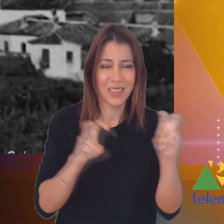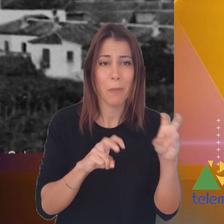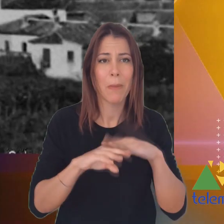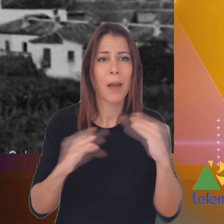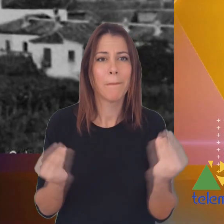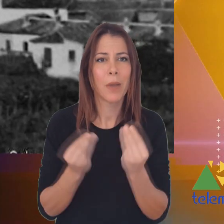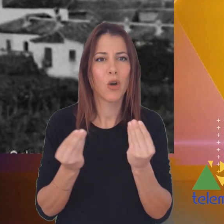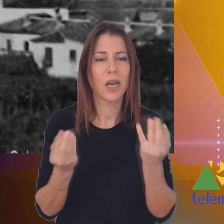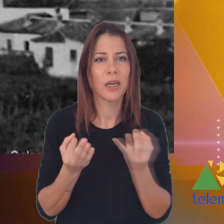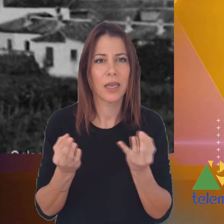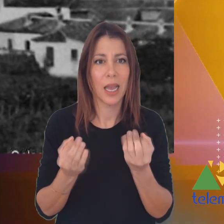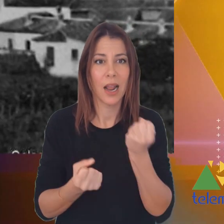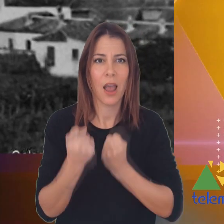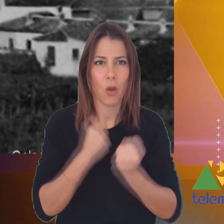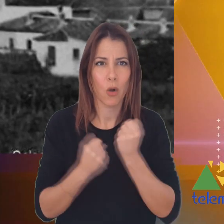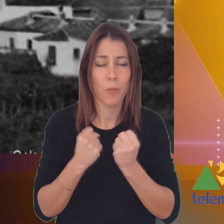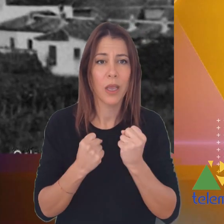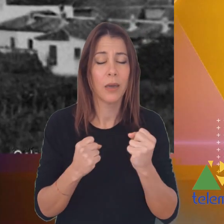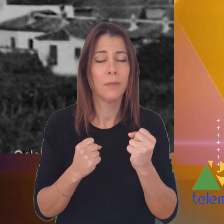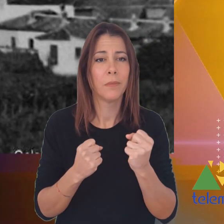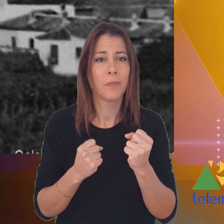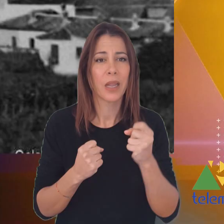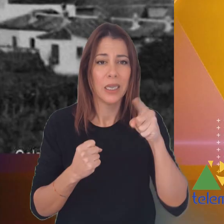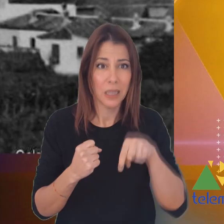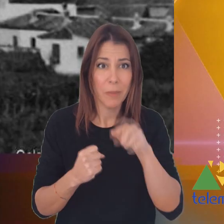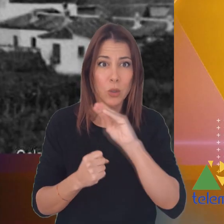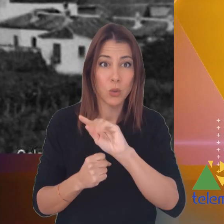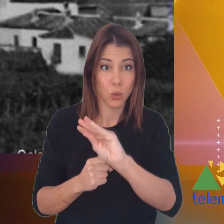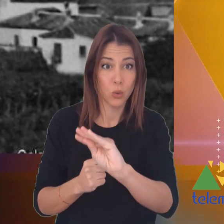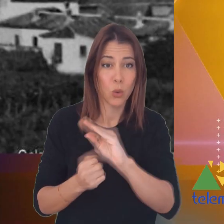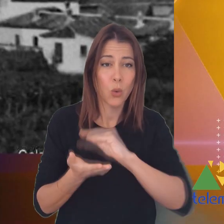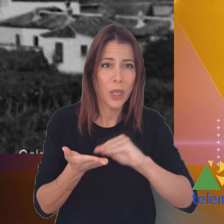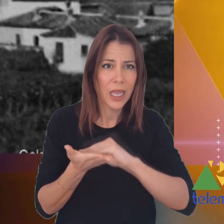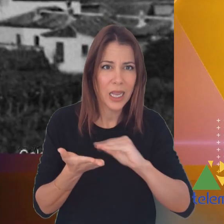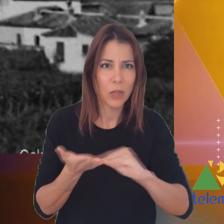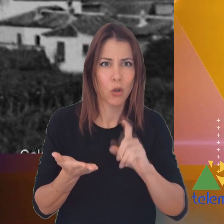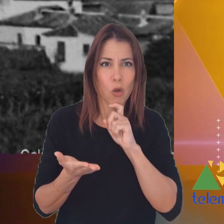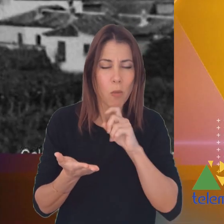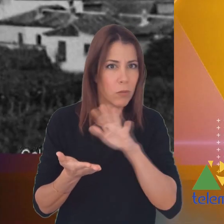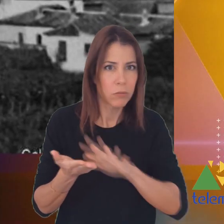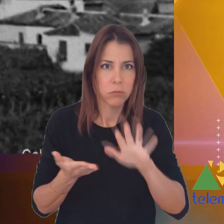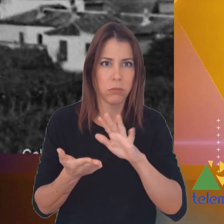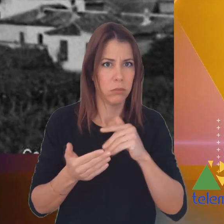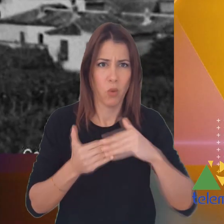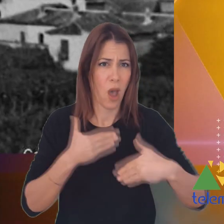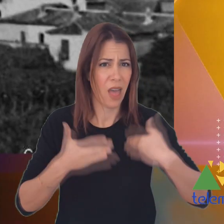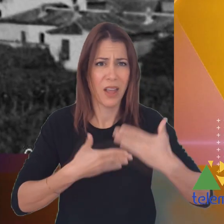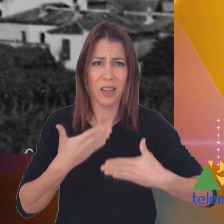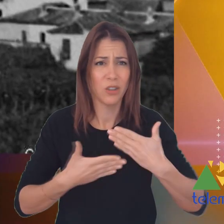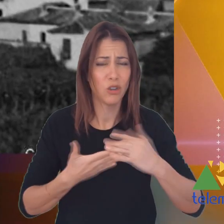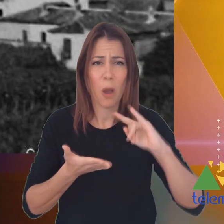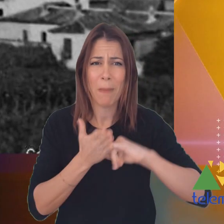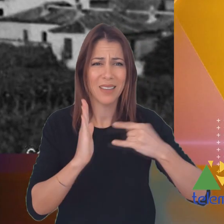a mejorar pues la economía, e incluso su escrito sobre el empréstito Herbert y todas esas cosas pues adelantó a los